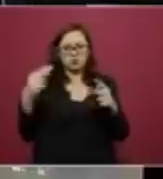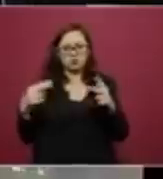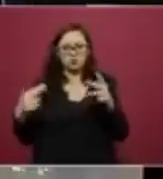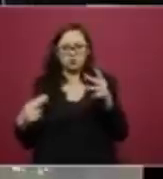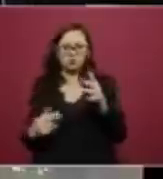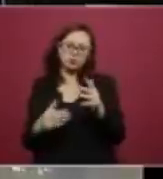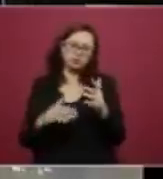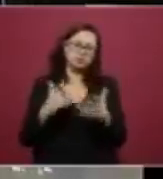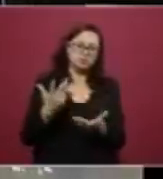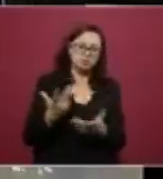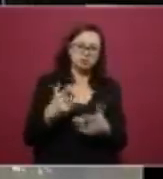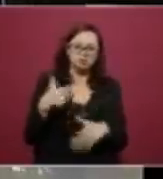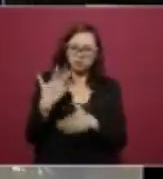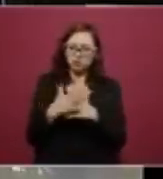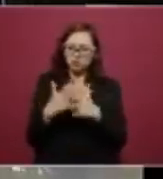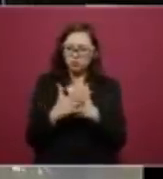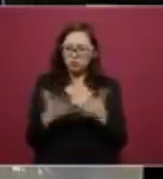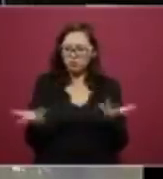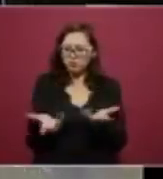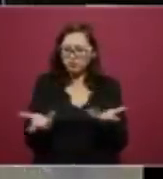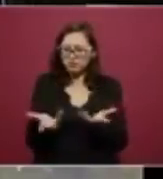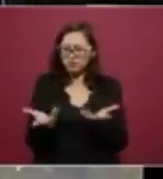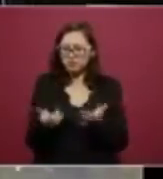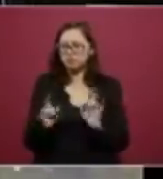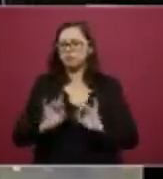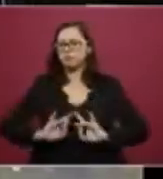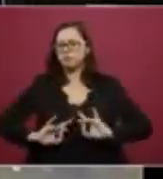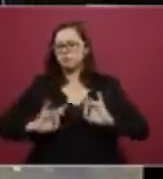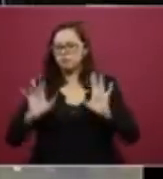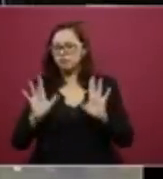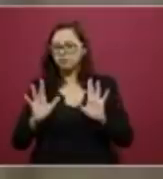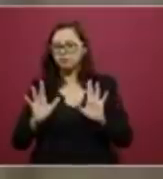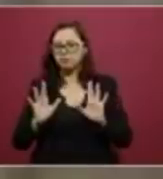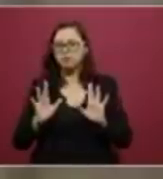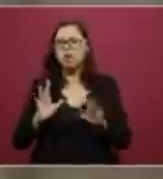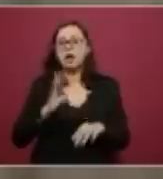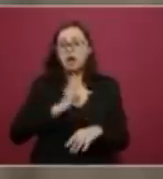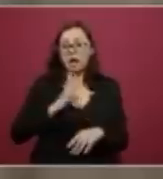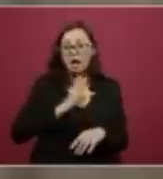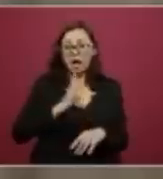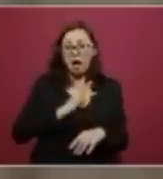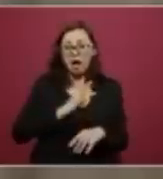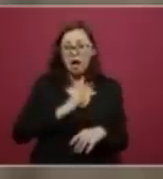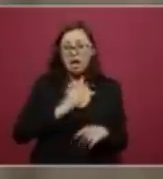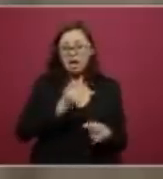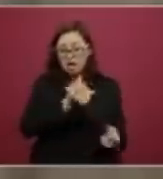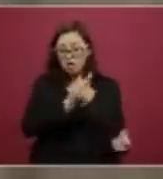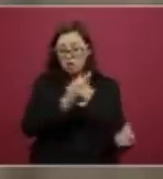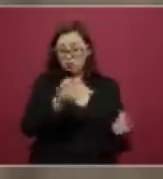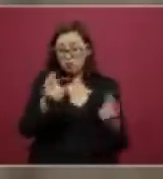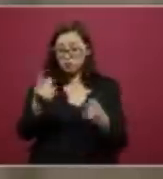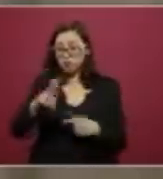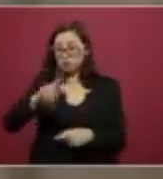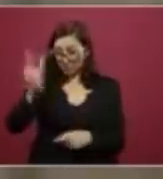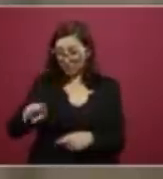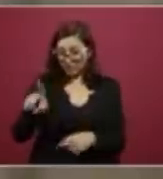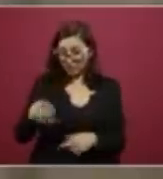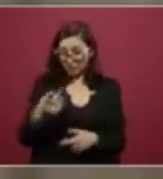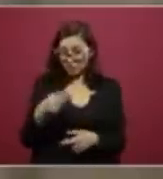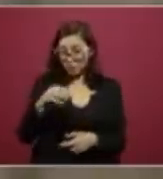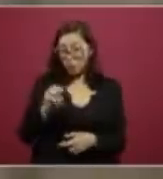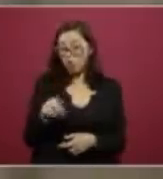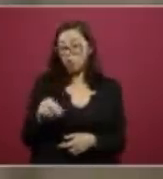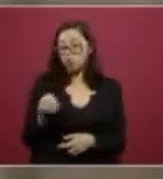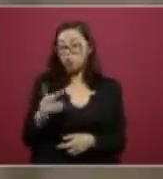menos. Entonces, en caso de que se compruebe que hay prácticas monopólicas por parte de estas concesionarias, ¿habría una sanción similar? ¿Se